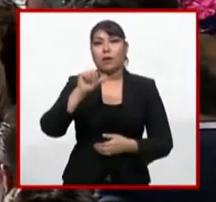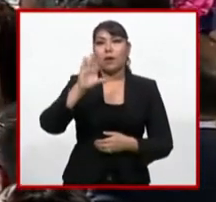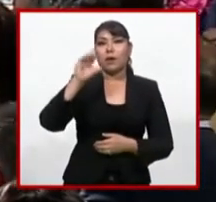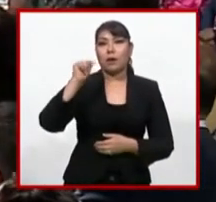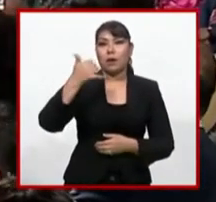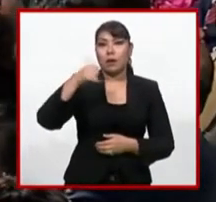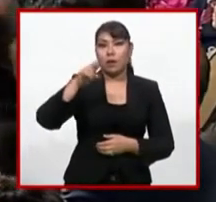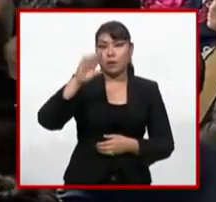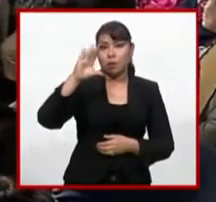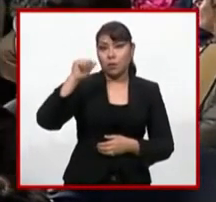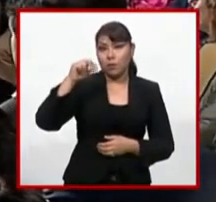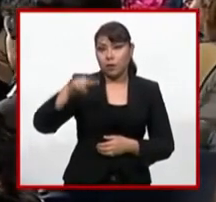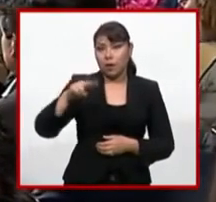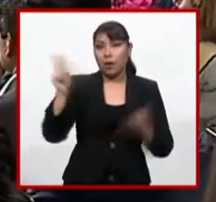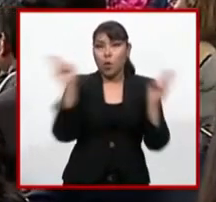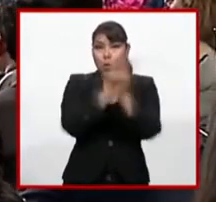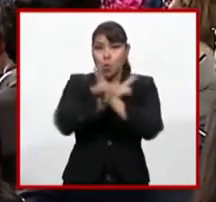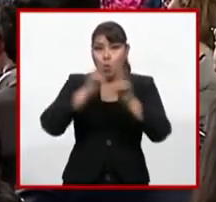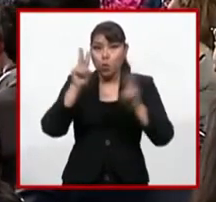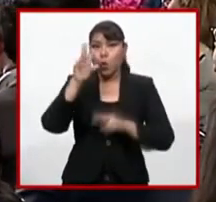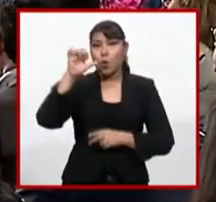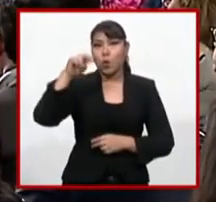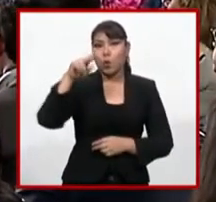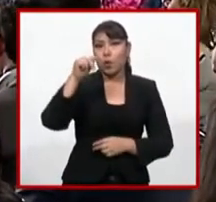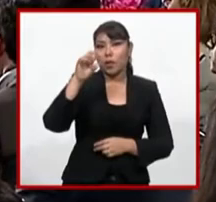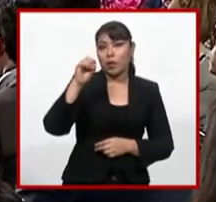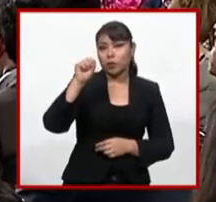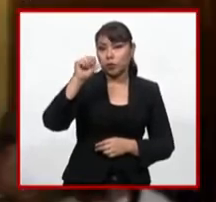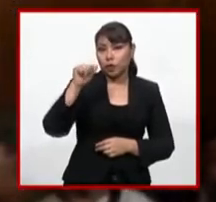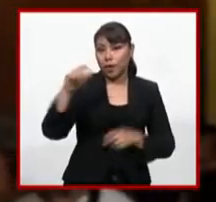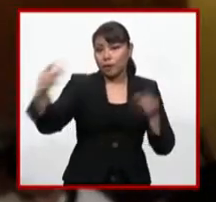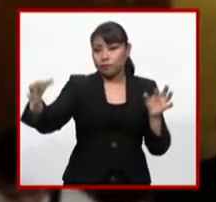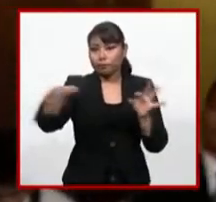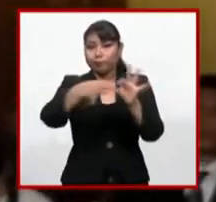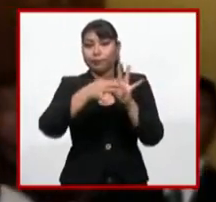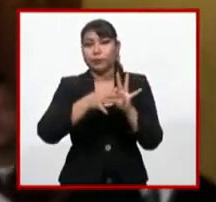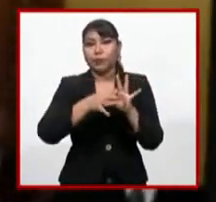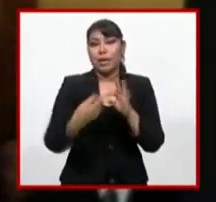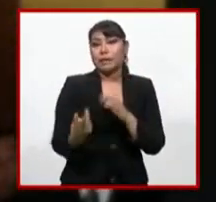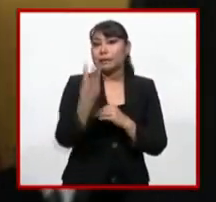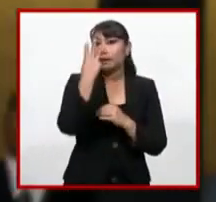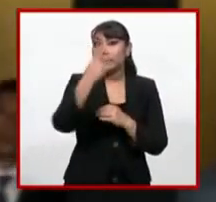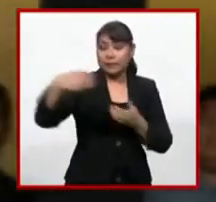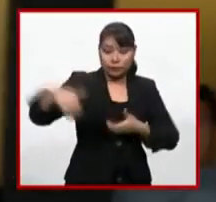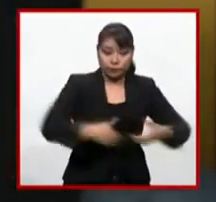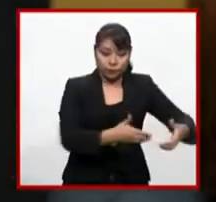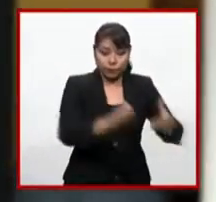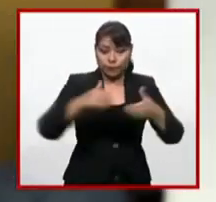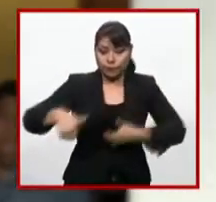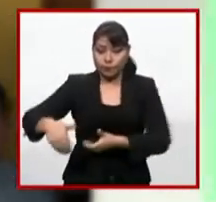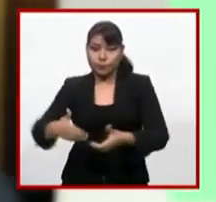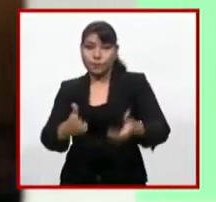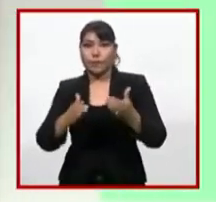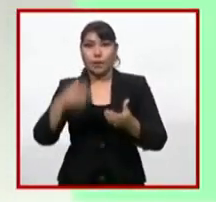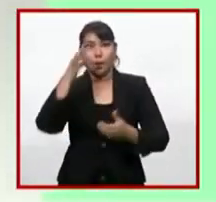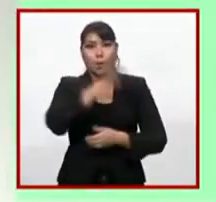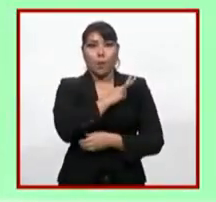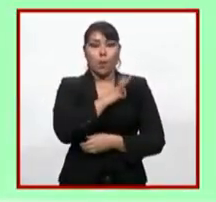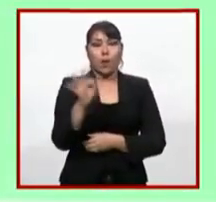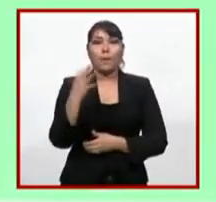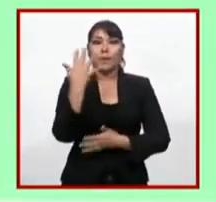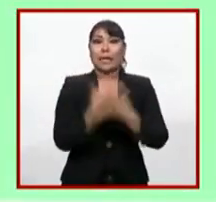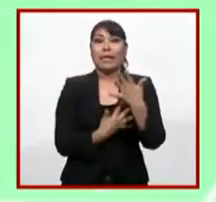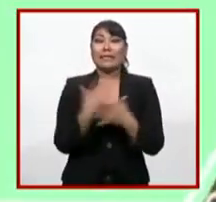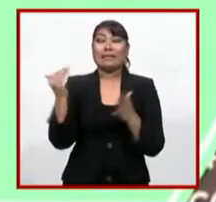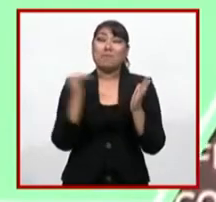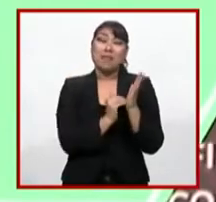Ventosa. En las tres autopistas estamos estimando una derrama económica de más de 15,000 millones de